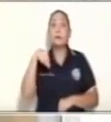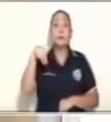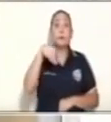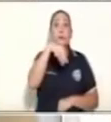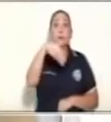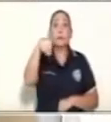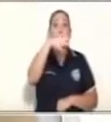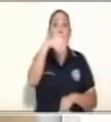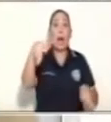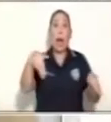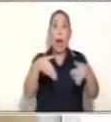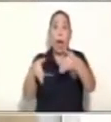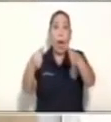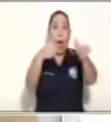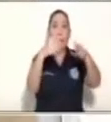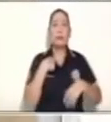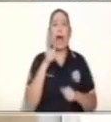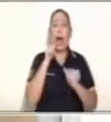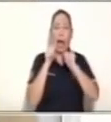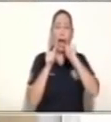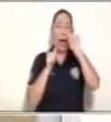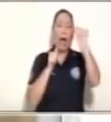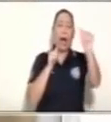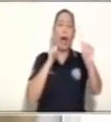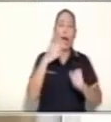mundo gritando: ¡ay, mis